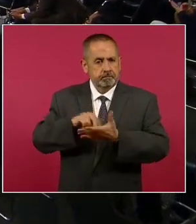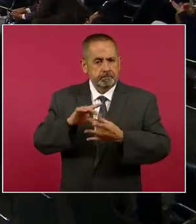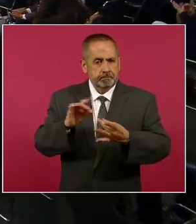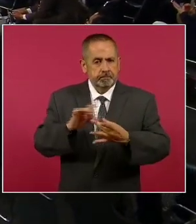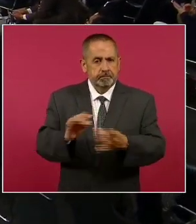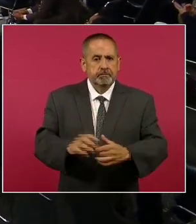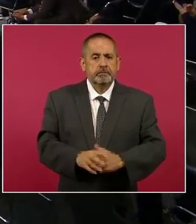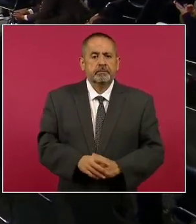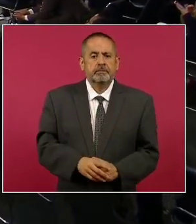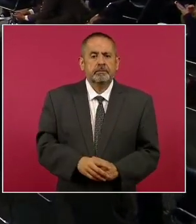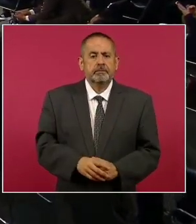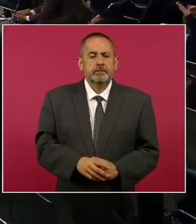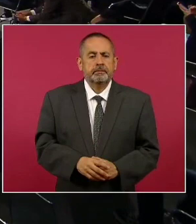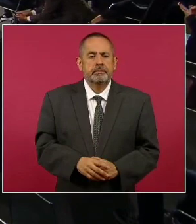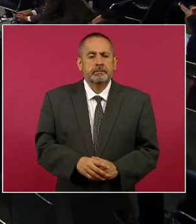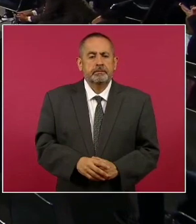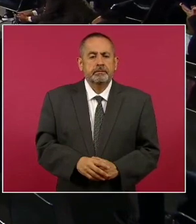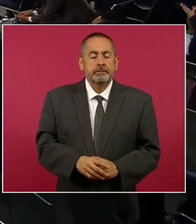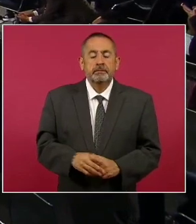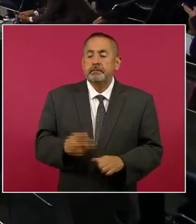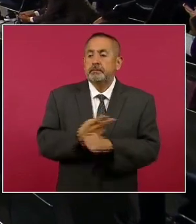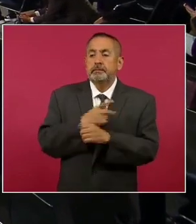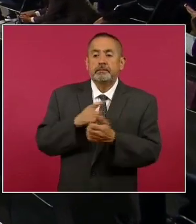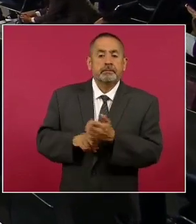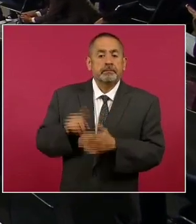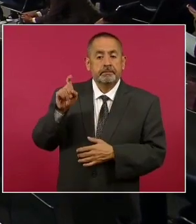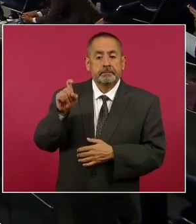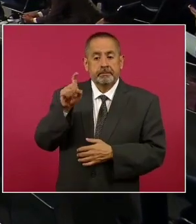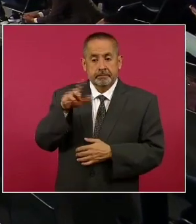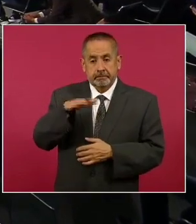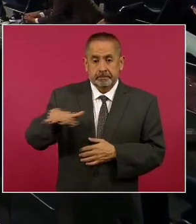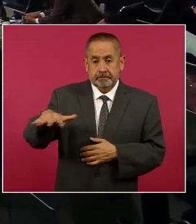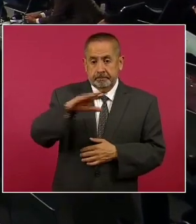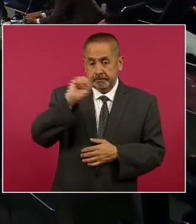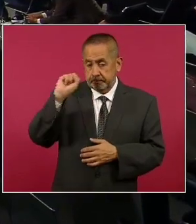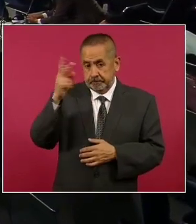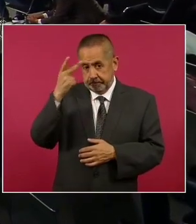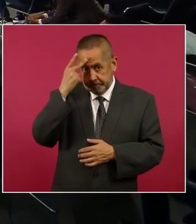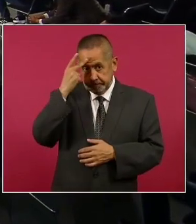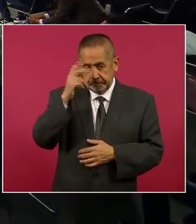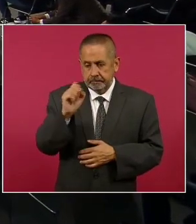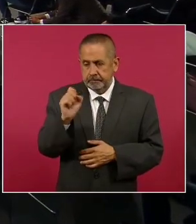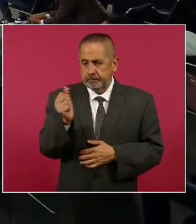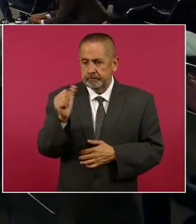La situación del abastecimiento de agua en la zona conurbada de San Luis Potosí